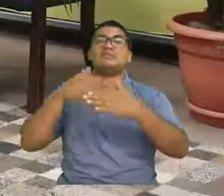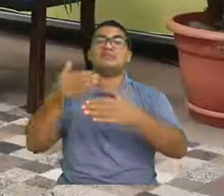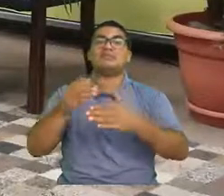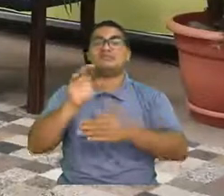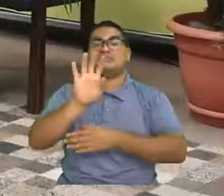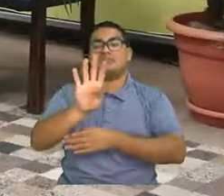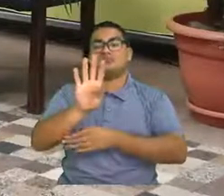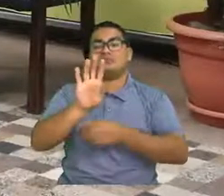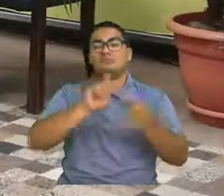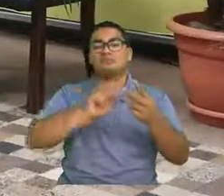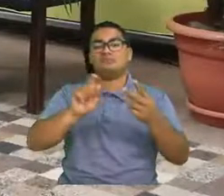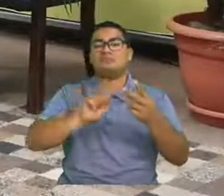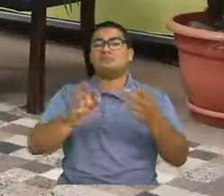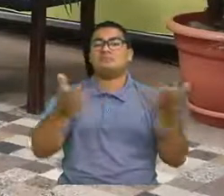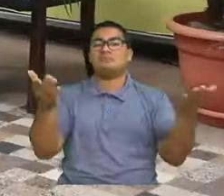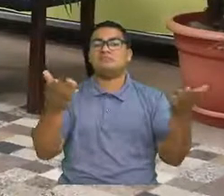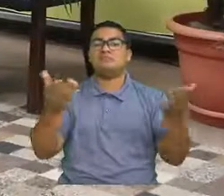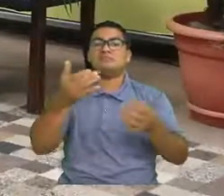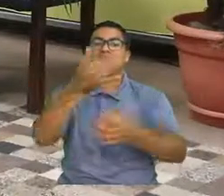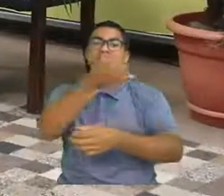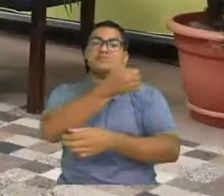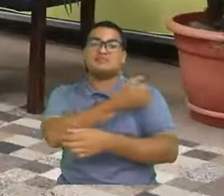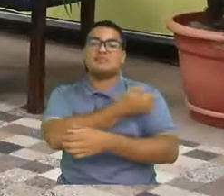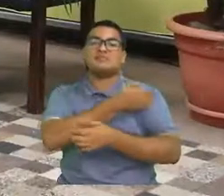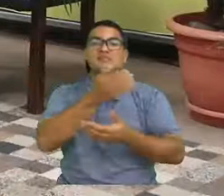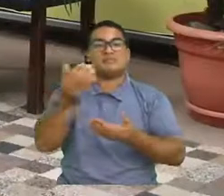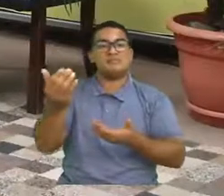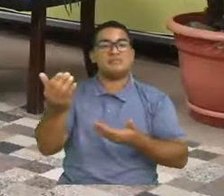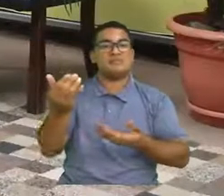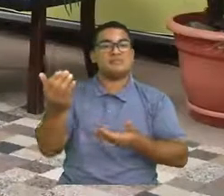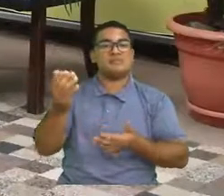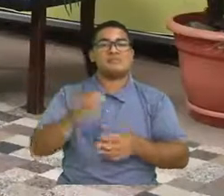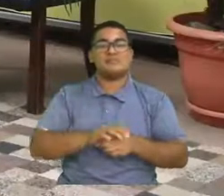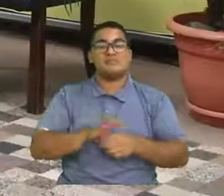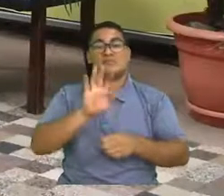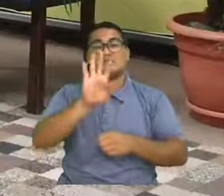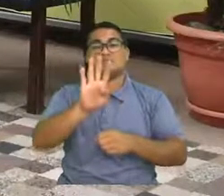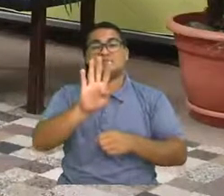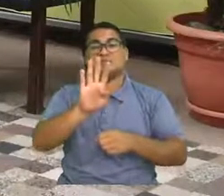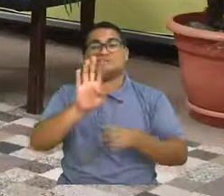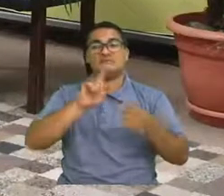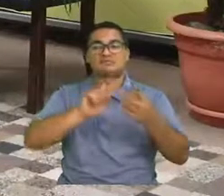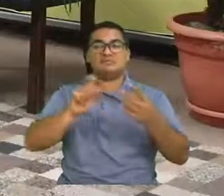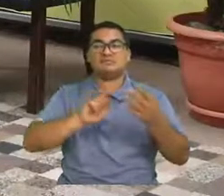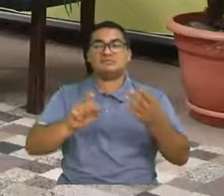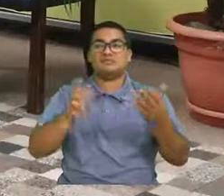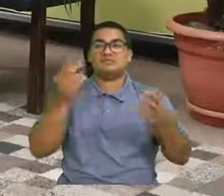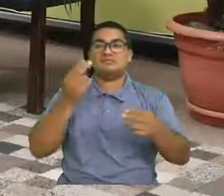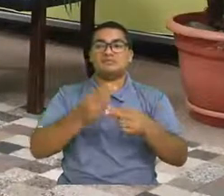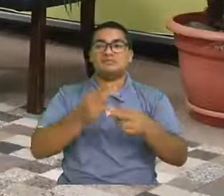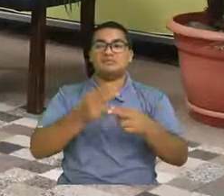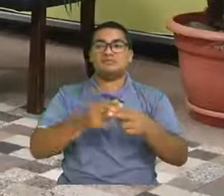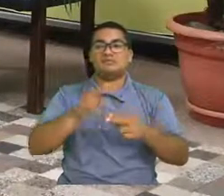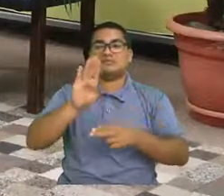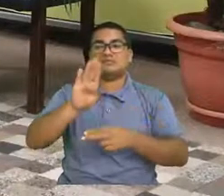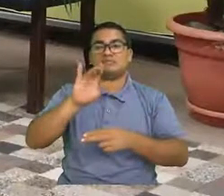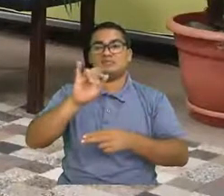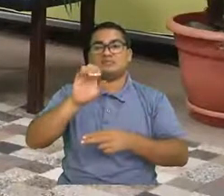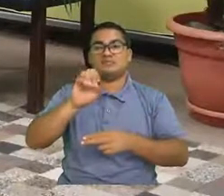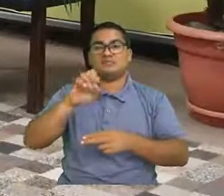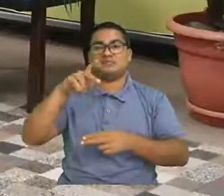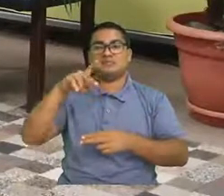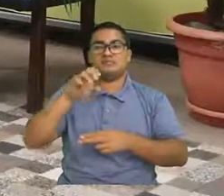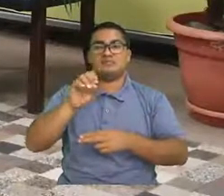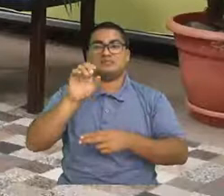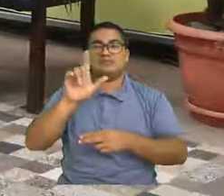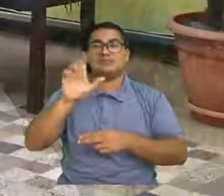meses. ¿Qué vacunas se aplican a los 4 y a los 6 meses de edad? A los 4 meses se aplica lo que es la biopolio, que es tomadita,